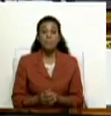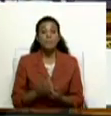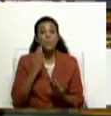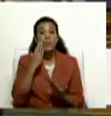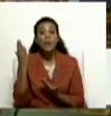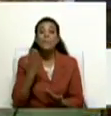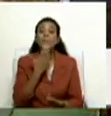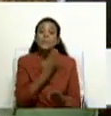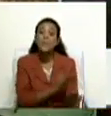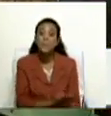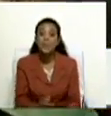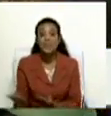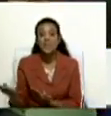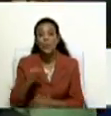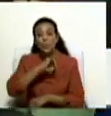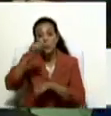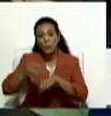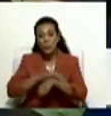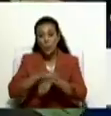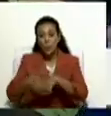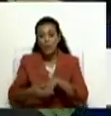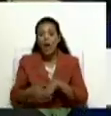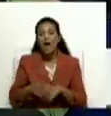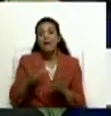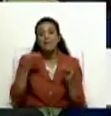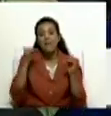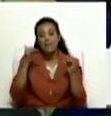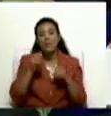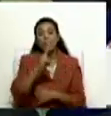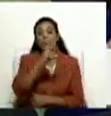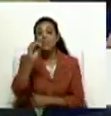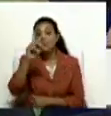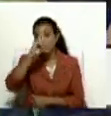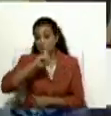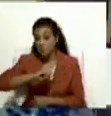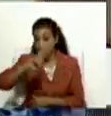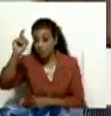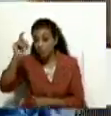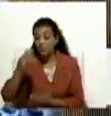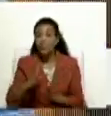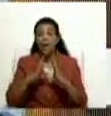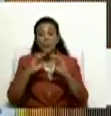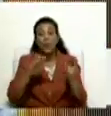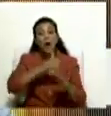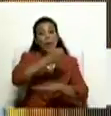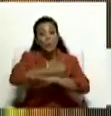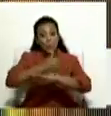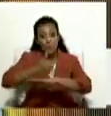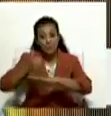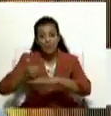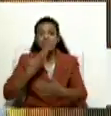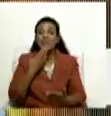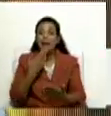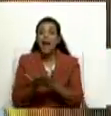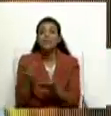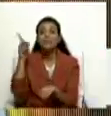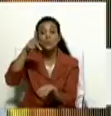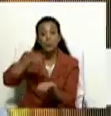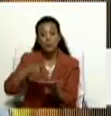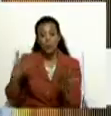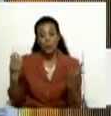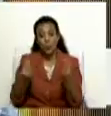júbilo al celebrar su Bicentenario de igual manera a todas las autoridades que nos